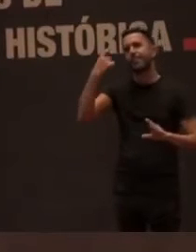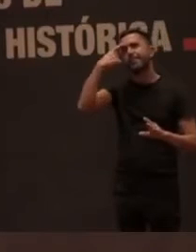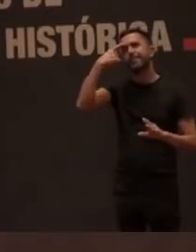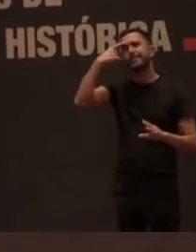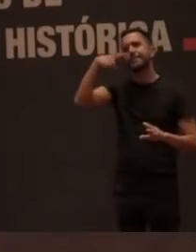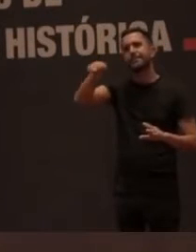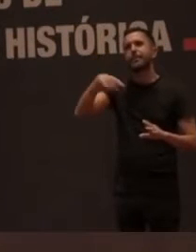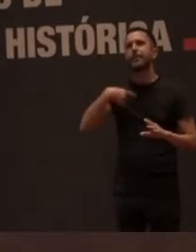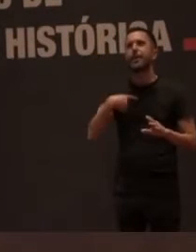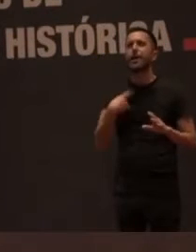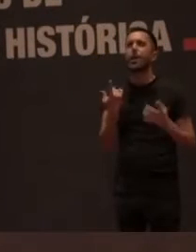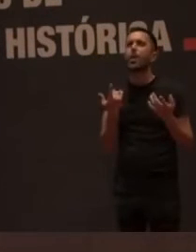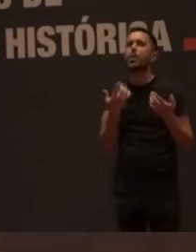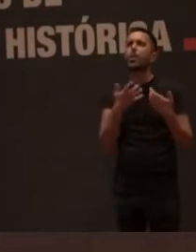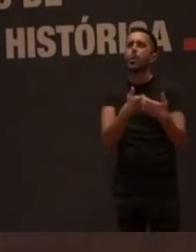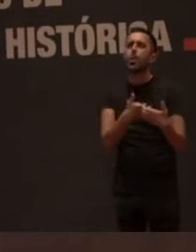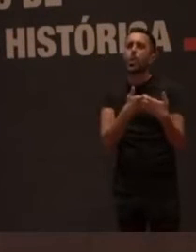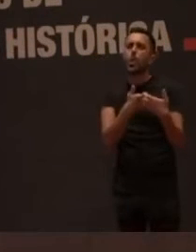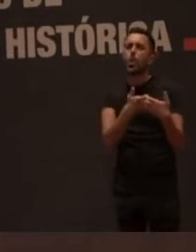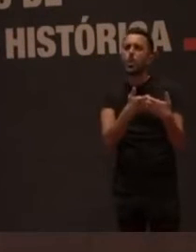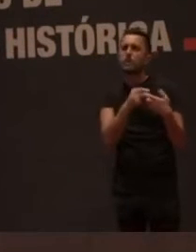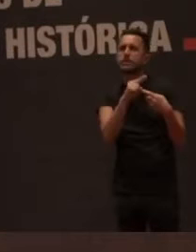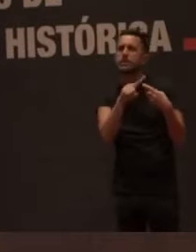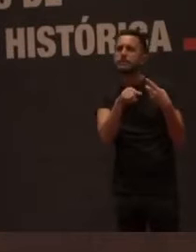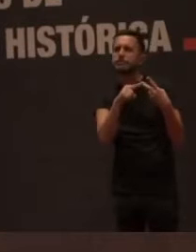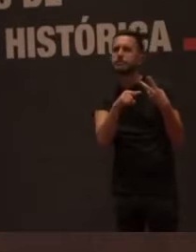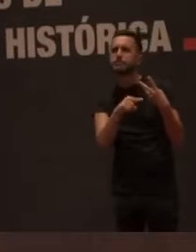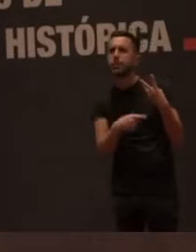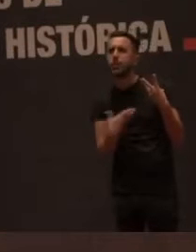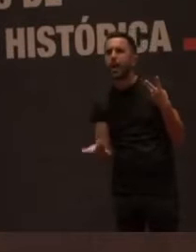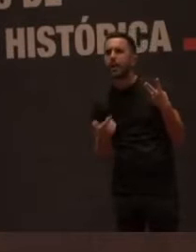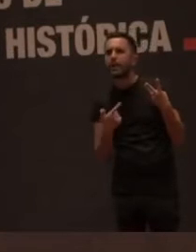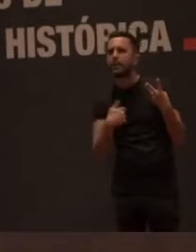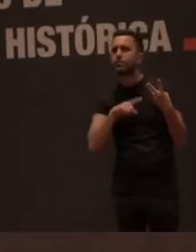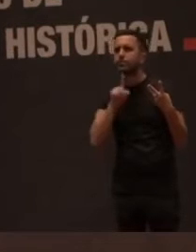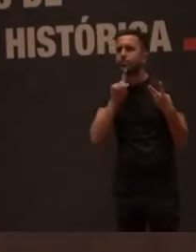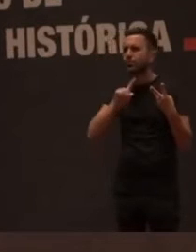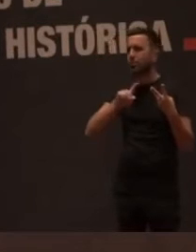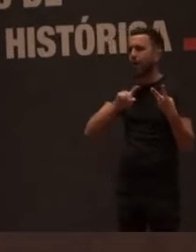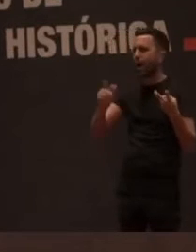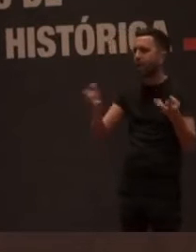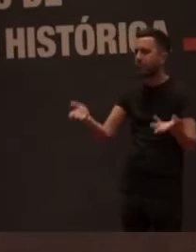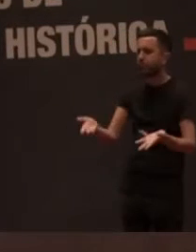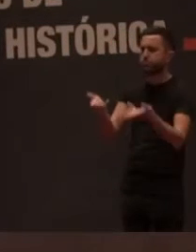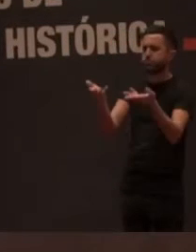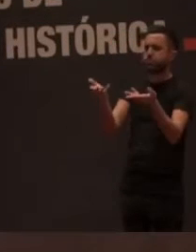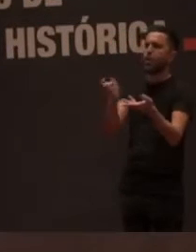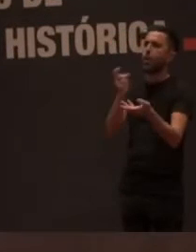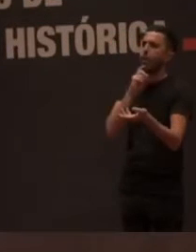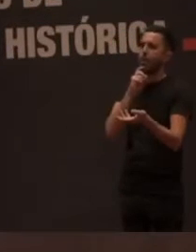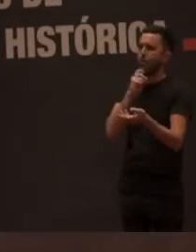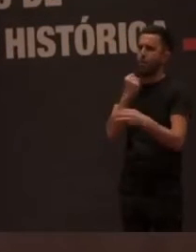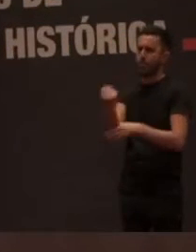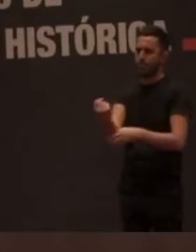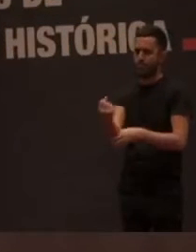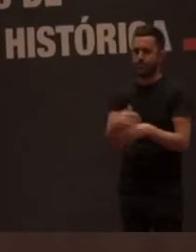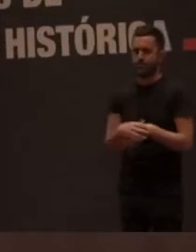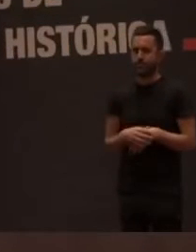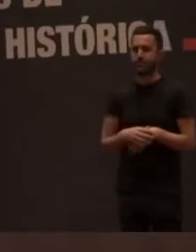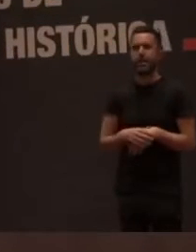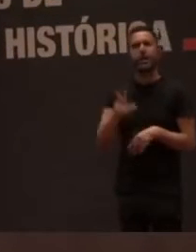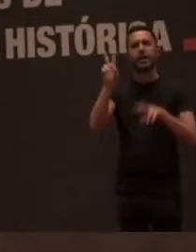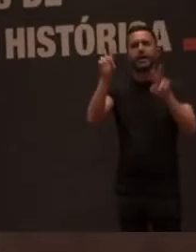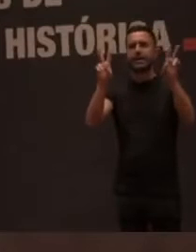las batallas y cómo podemos nosotros impulsar también ahí. Hay un tema que me parece clave, es el tema